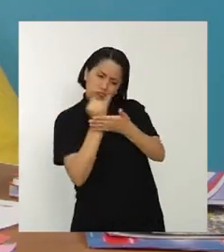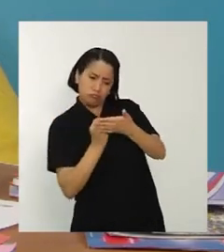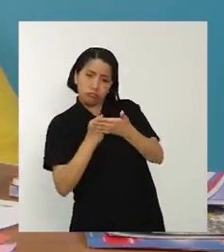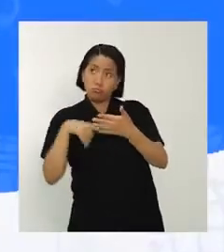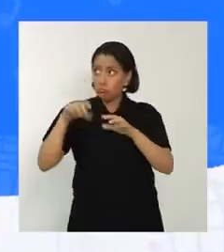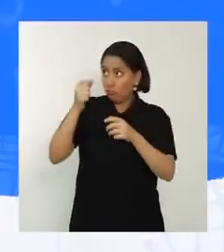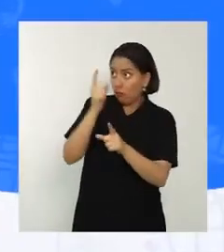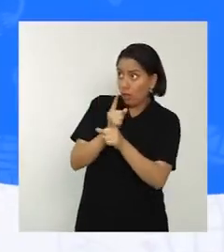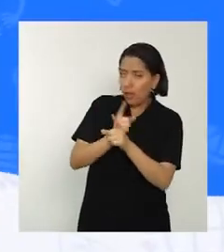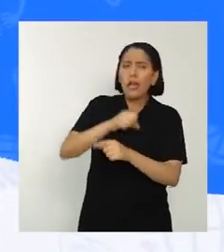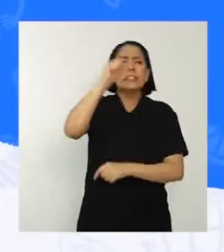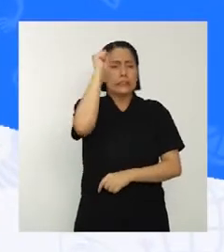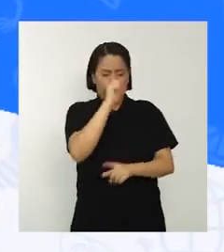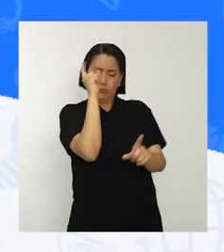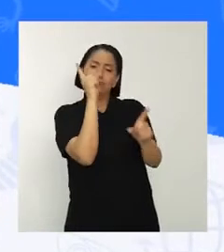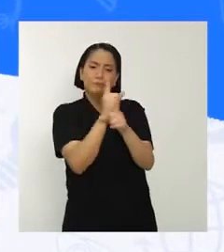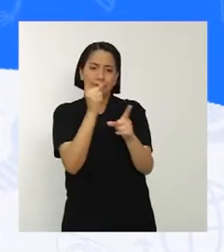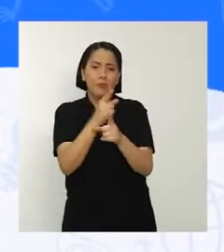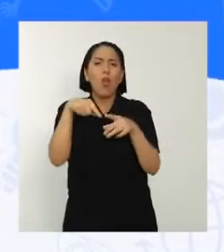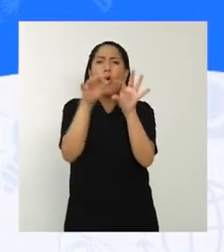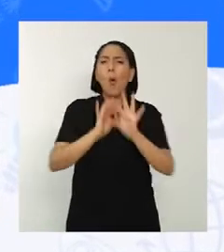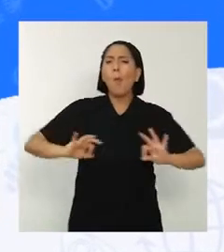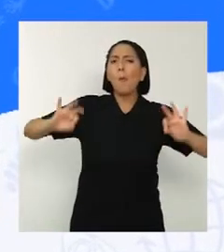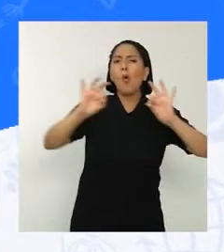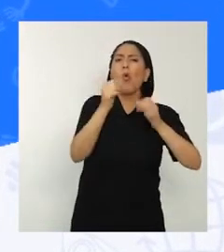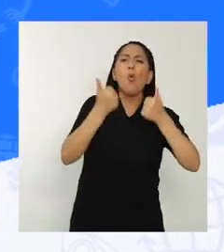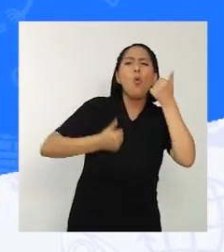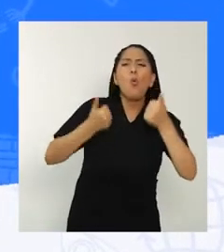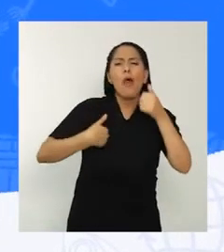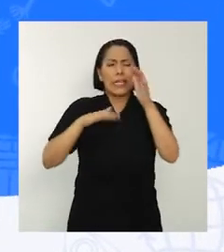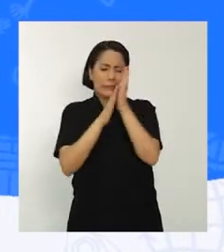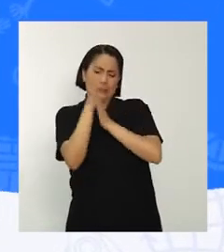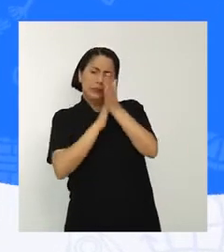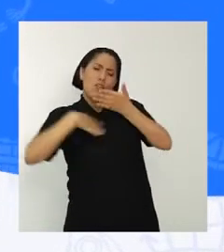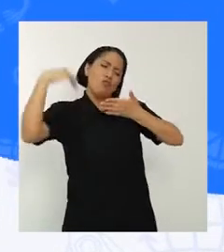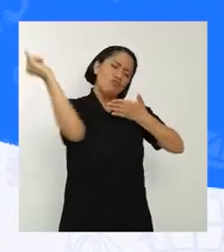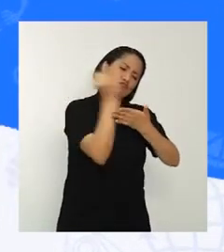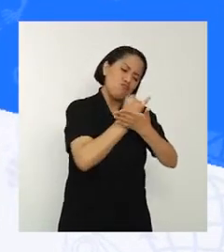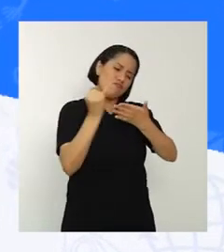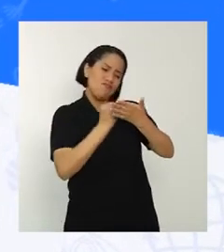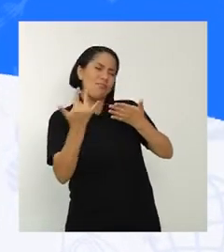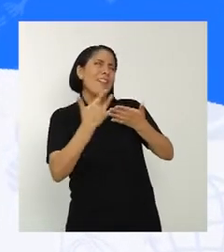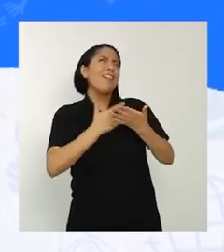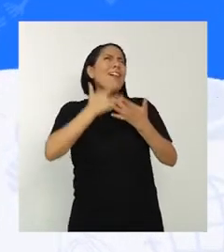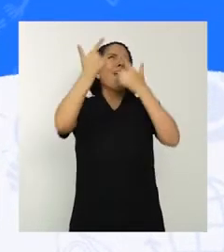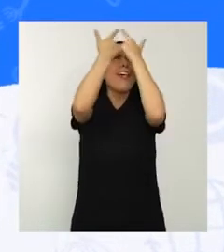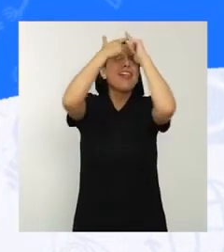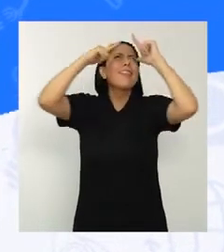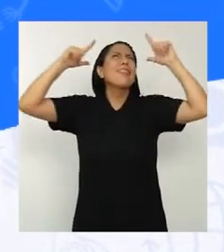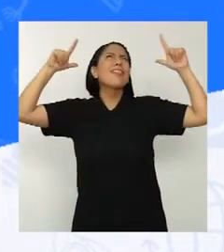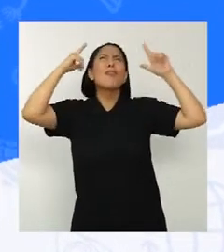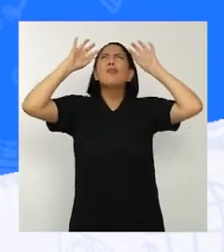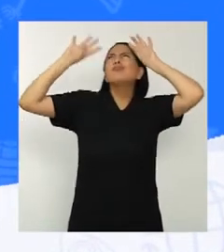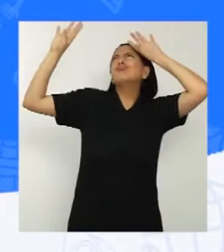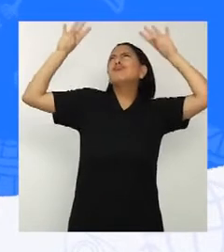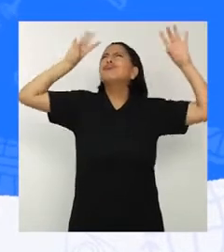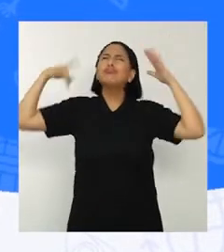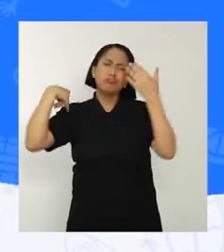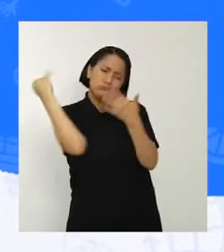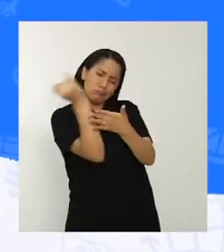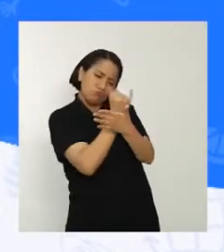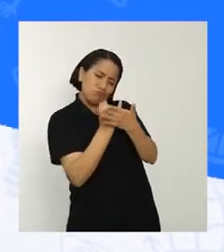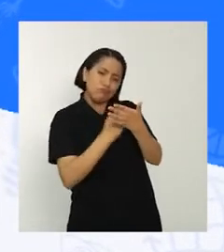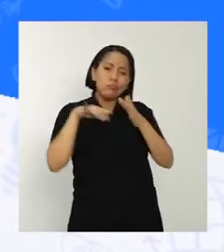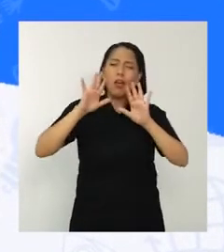¿verdad, Diego? Es verdad. Lo importante es que tengamos muchas ganas de dibujar y sentirnos libres de probar todas